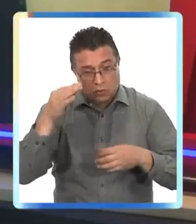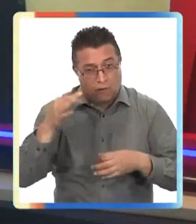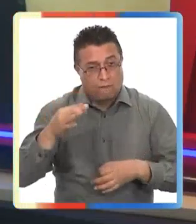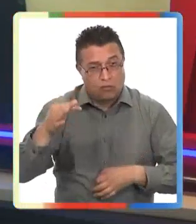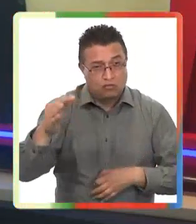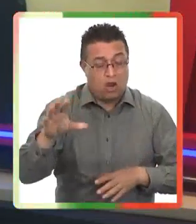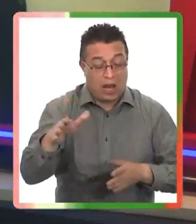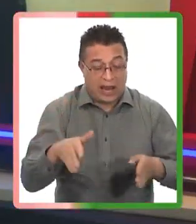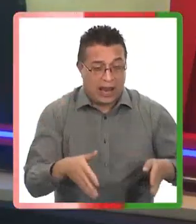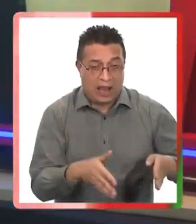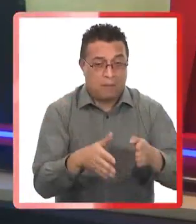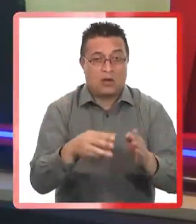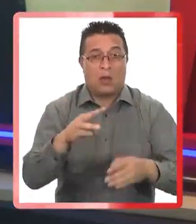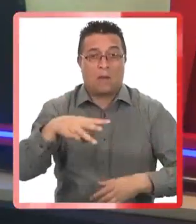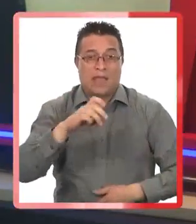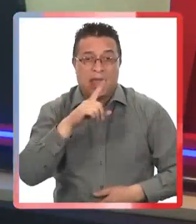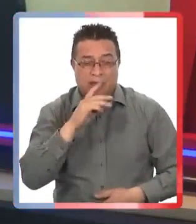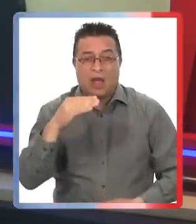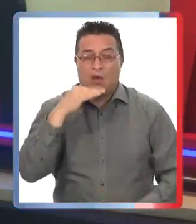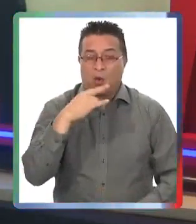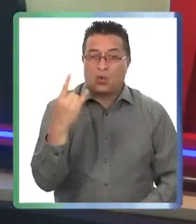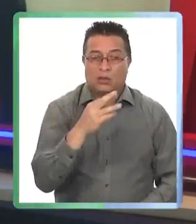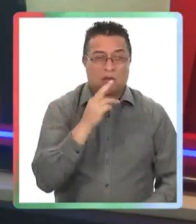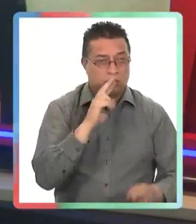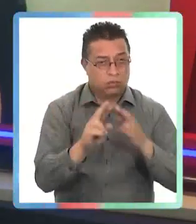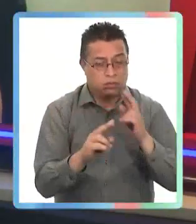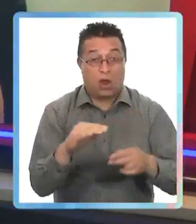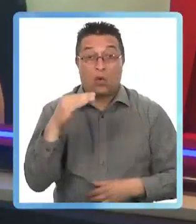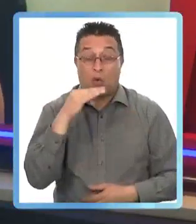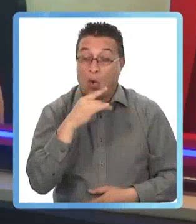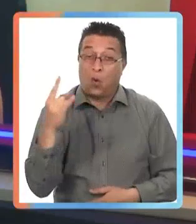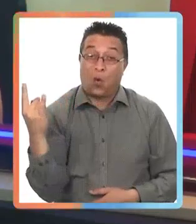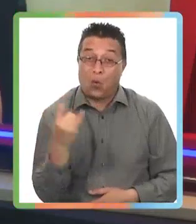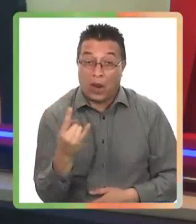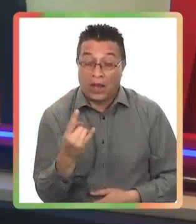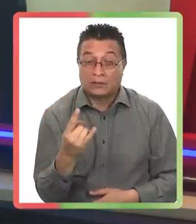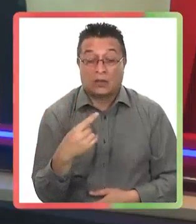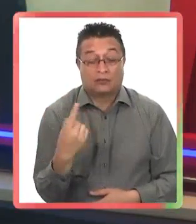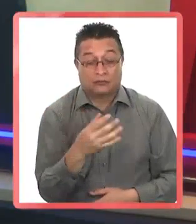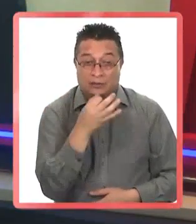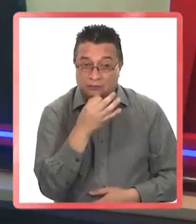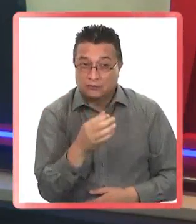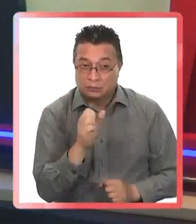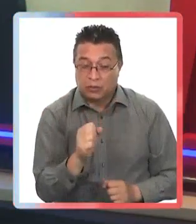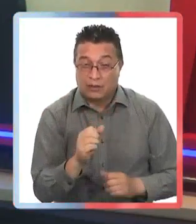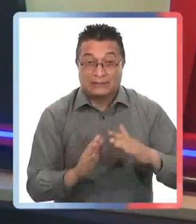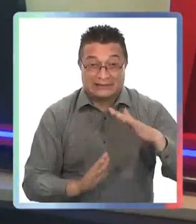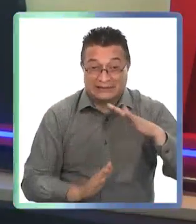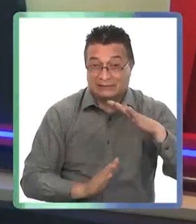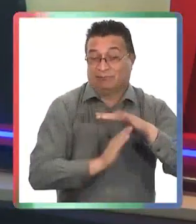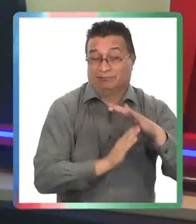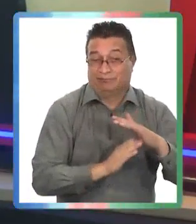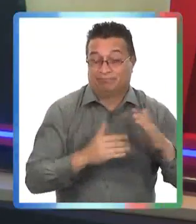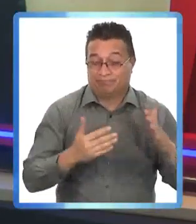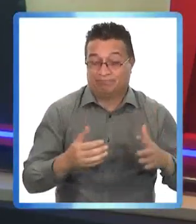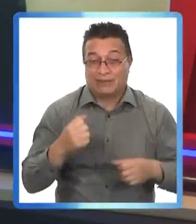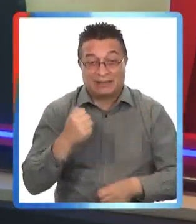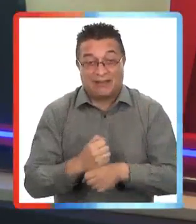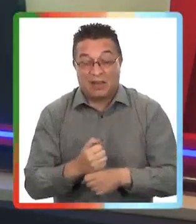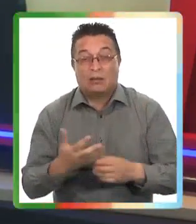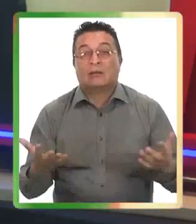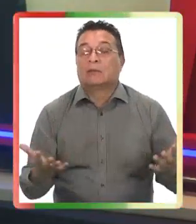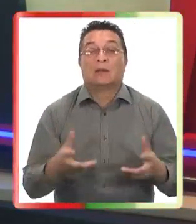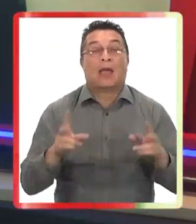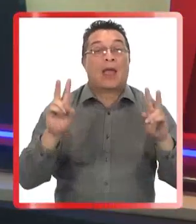metas, tenemos ciertas urgencias que responder, pero las emergencias, decimos nosotros, ¿pondrá en pausa esa tarea? Me refiero, por ejemplo, a